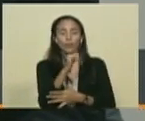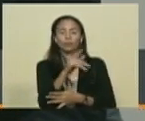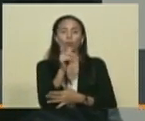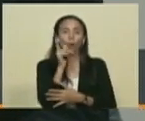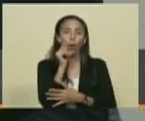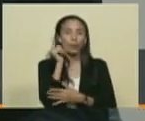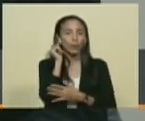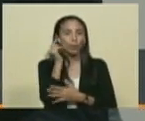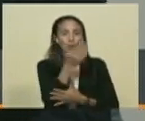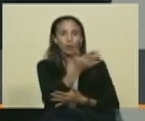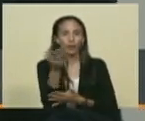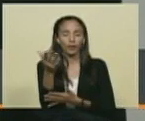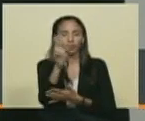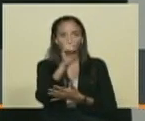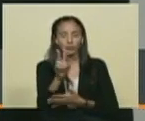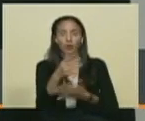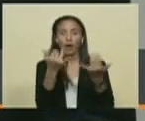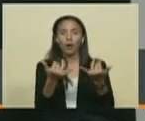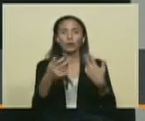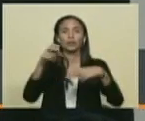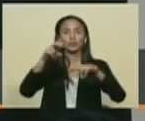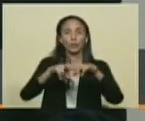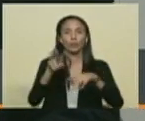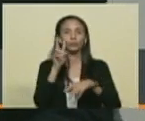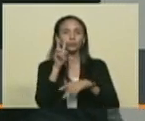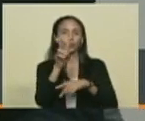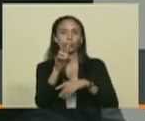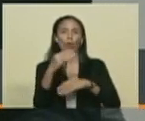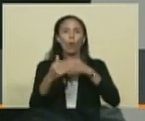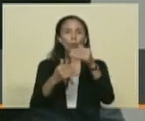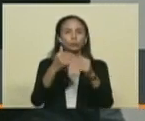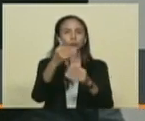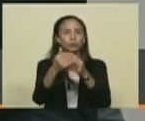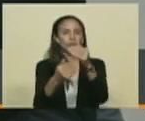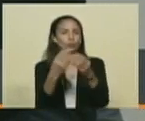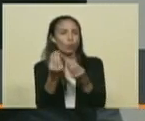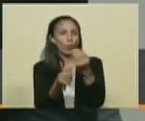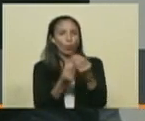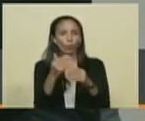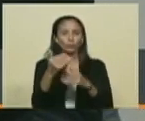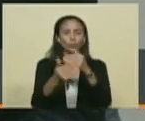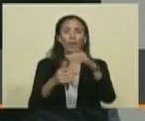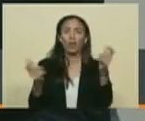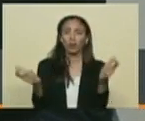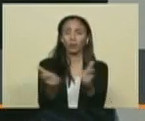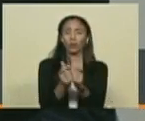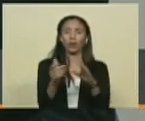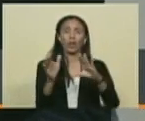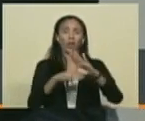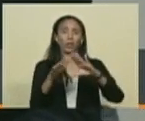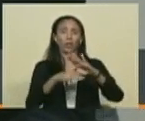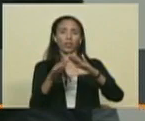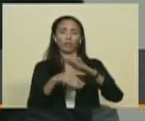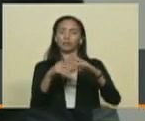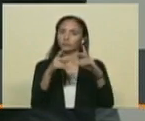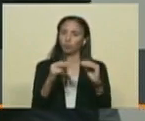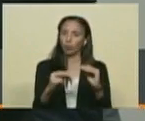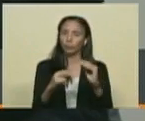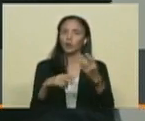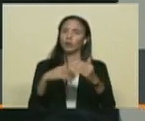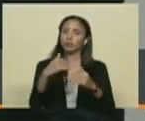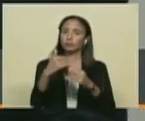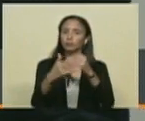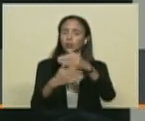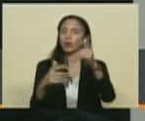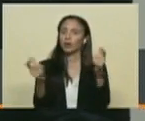los venezolanos que estamos sentados, que estamos avanzando, que no son reuniones para la retórica, sino que son reuniones para la